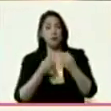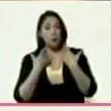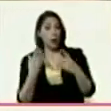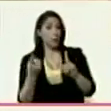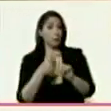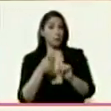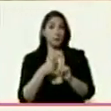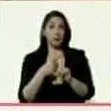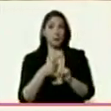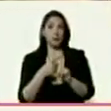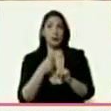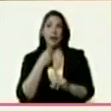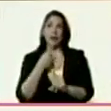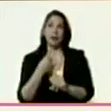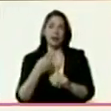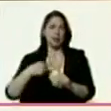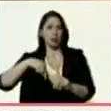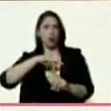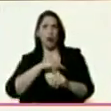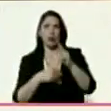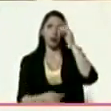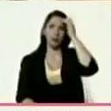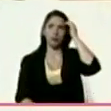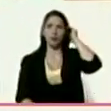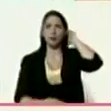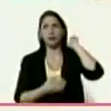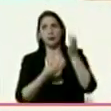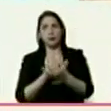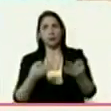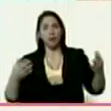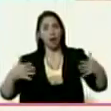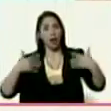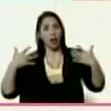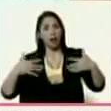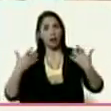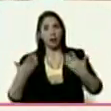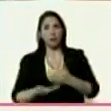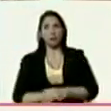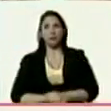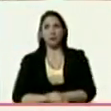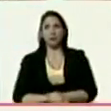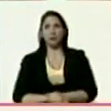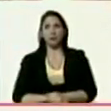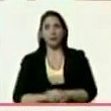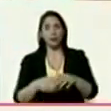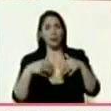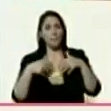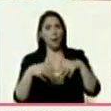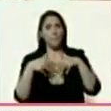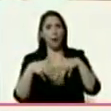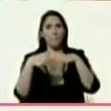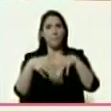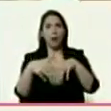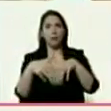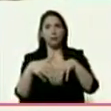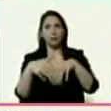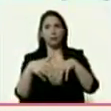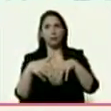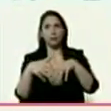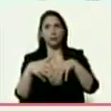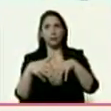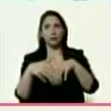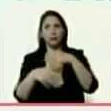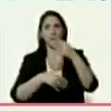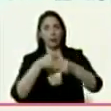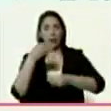principio manifestar nuestra extraordinaria alegría de estar aquí en esta marcha que se